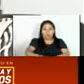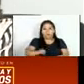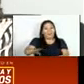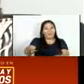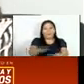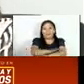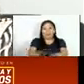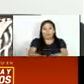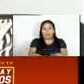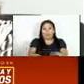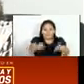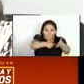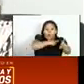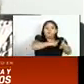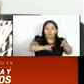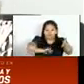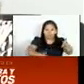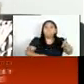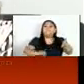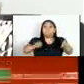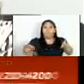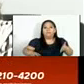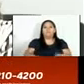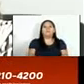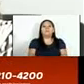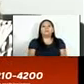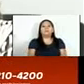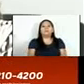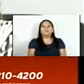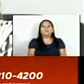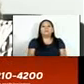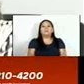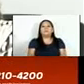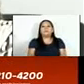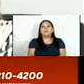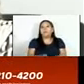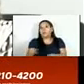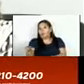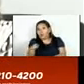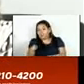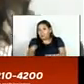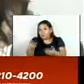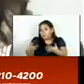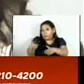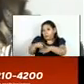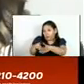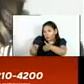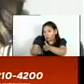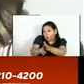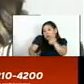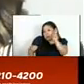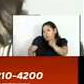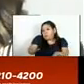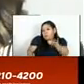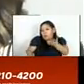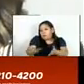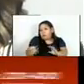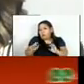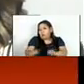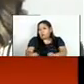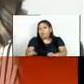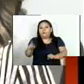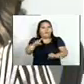causa. Ninguna causa. En el caso de llegar al Parlamento, Dania sostiene que prescindirá de algunos